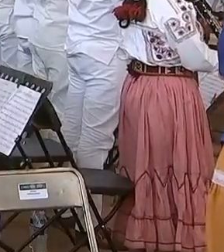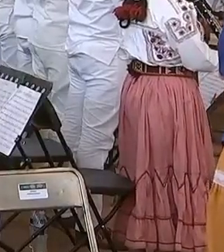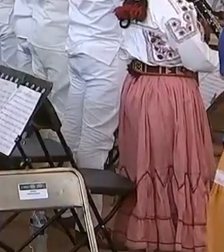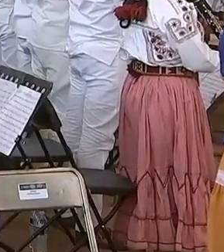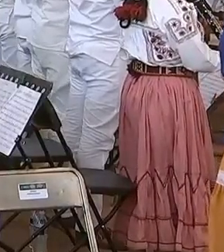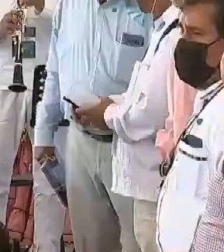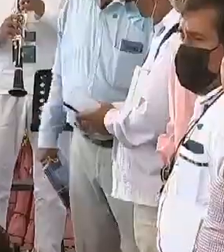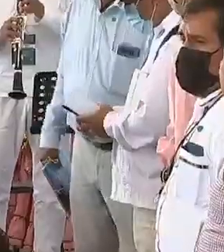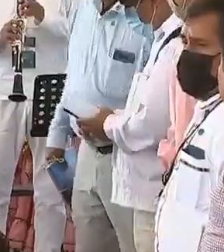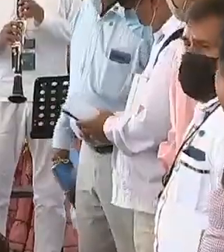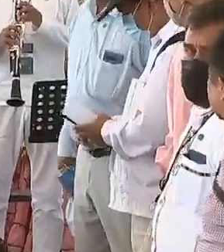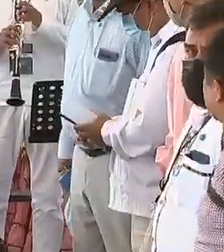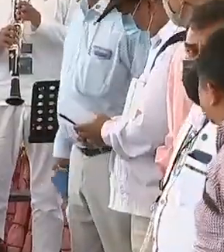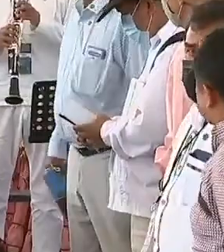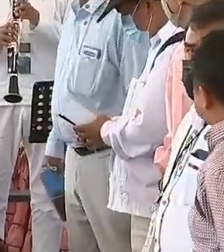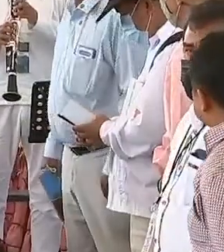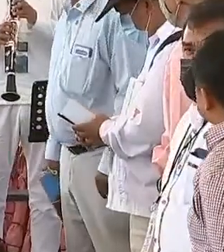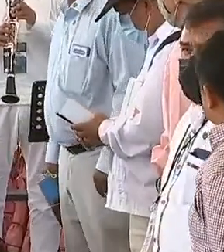Anaviantanazu, Emoyo,